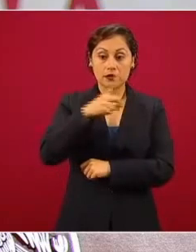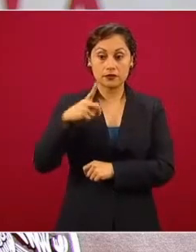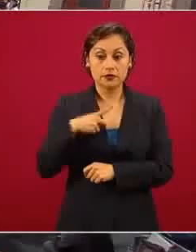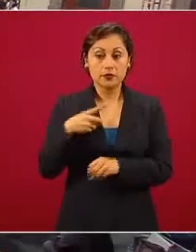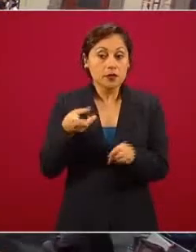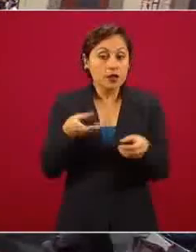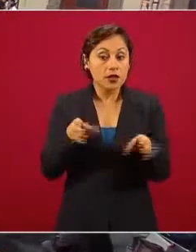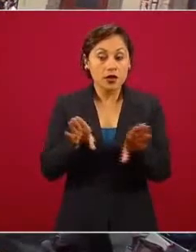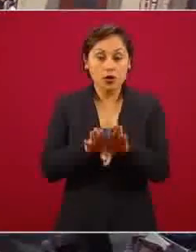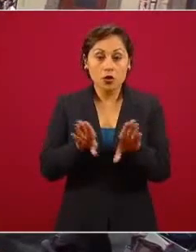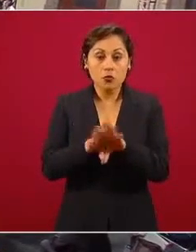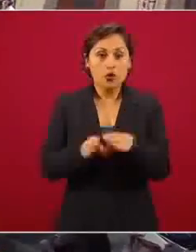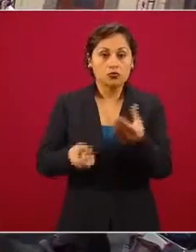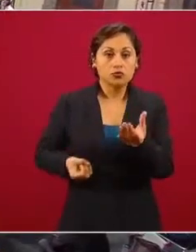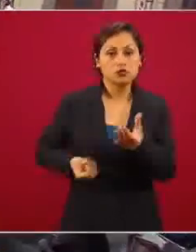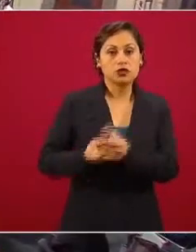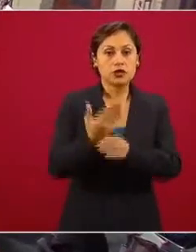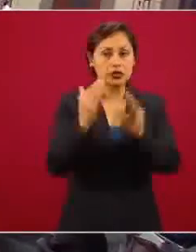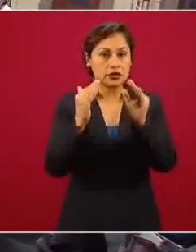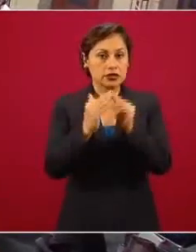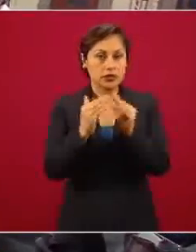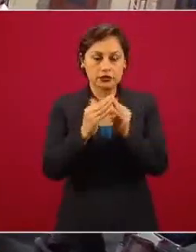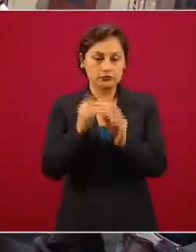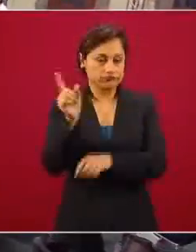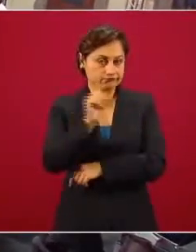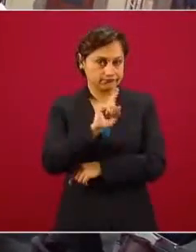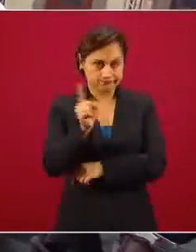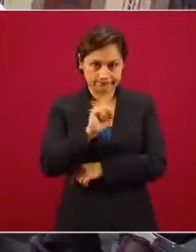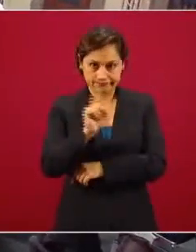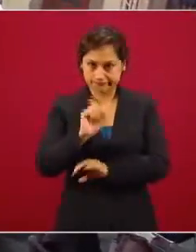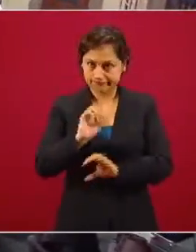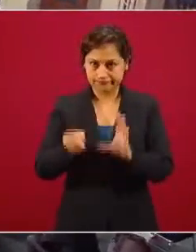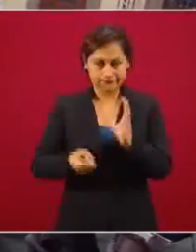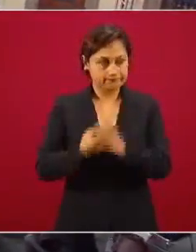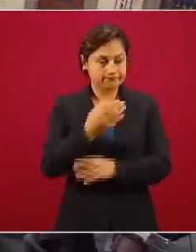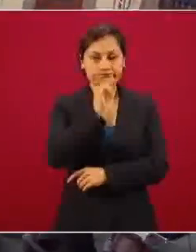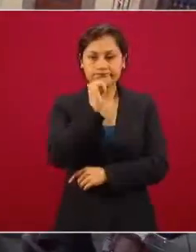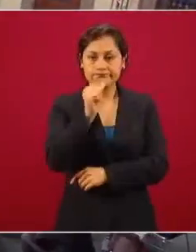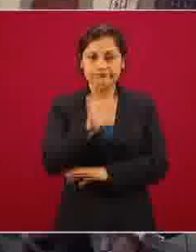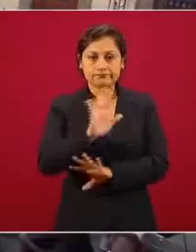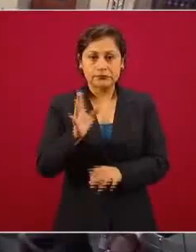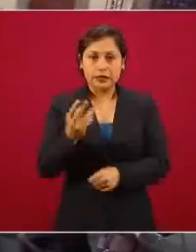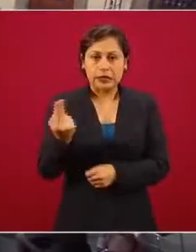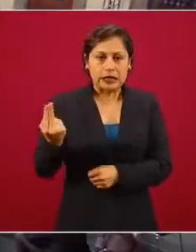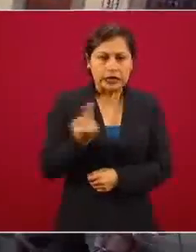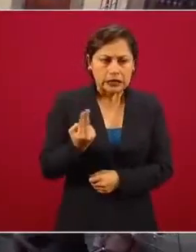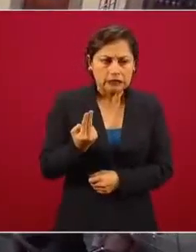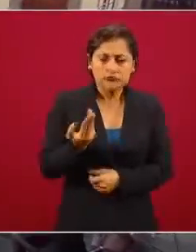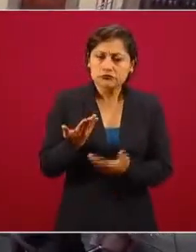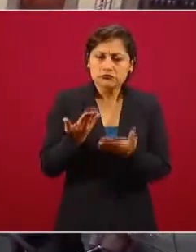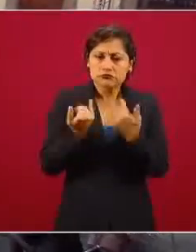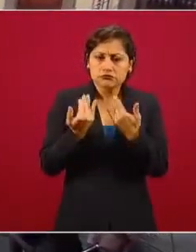salir de casa si no es necesario, indispensable.